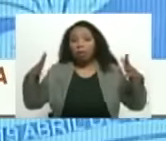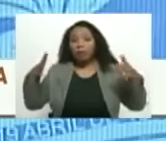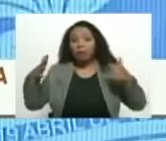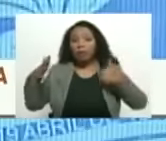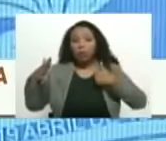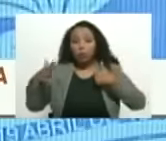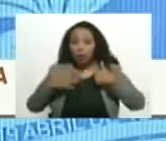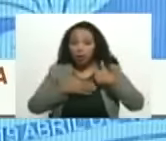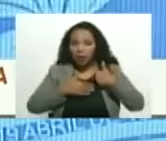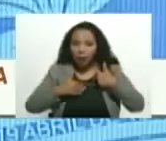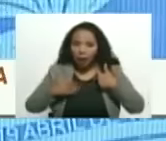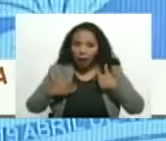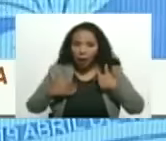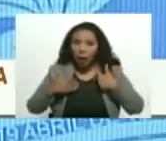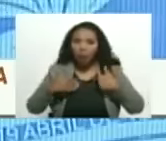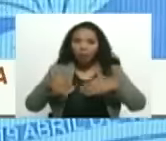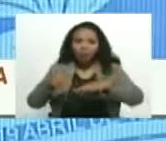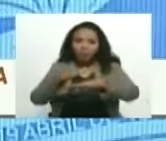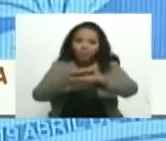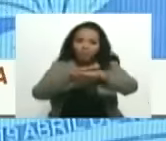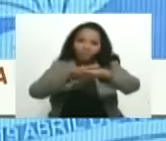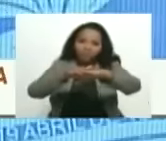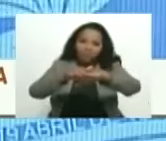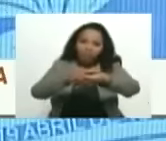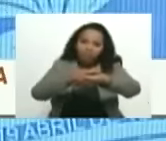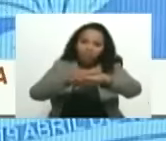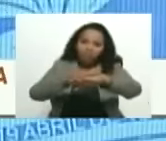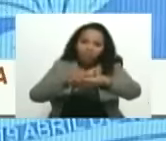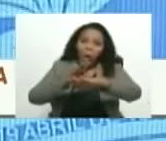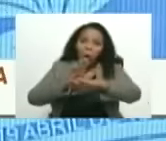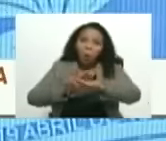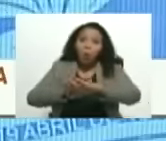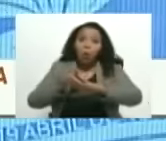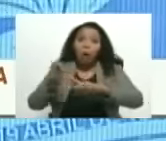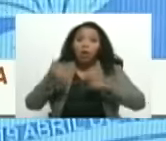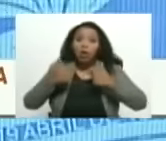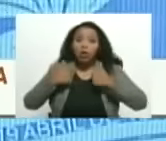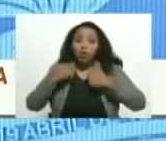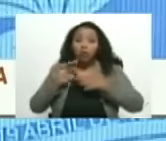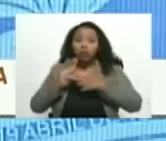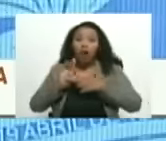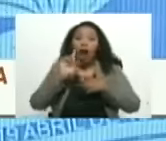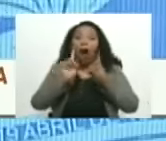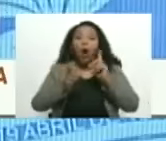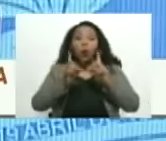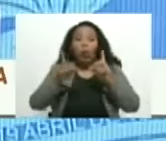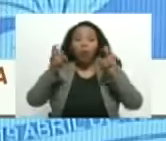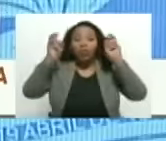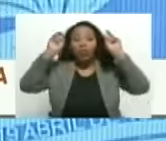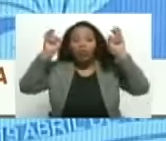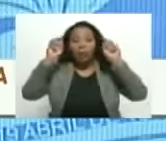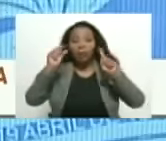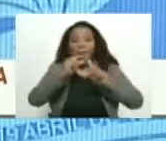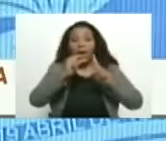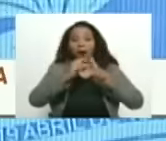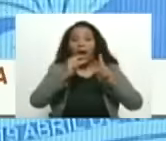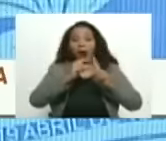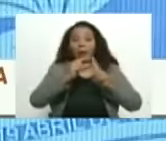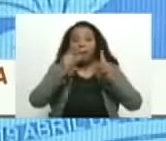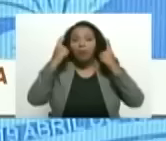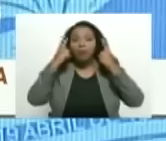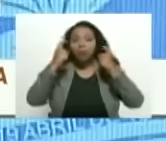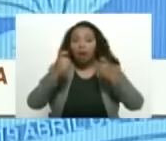quisiera pedir perdón porque quizás me tenga que referir a algunos términos técnicos relacionados con los eventos